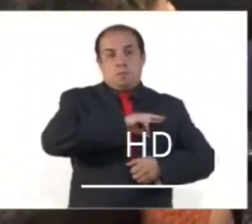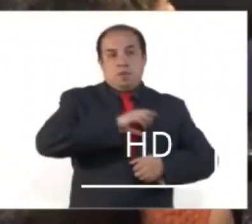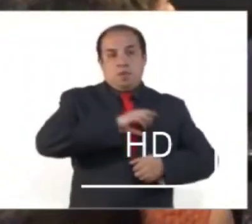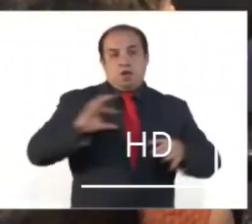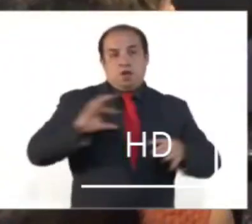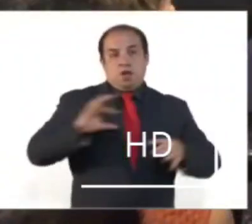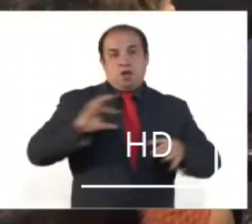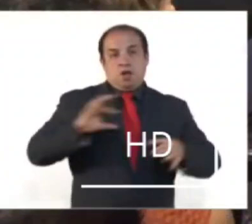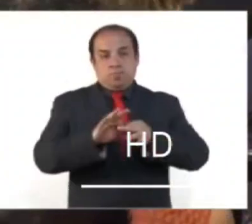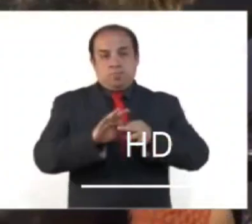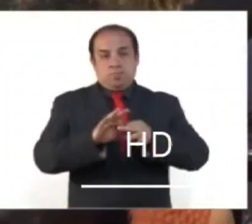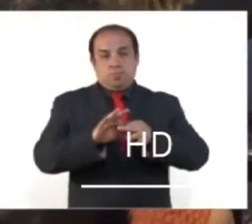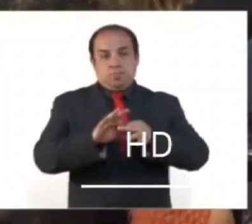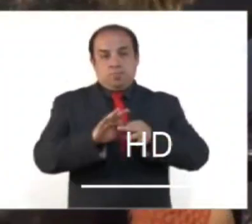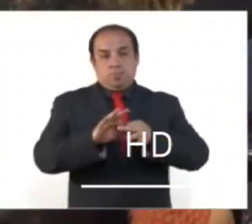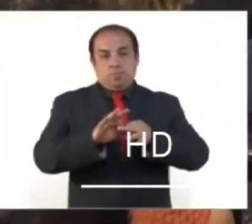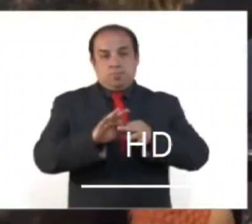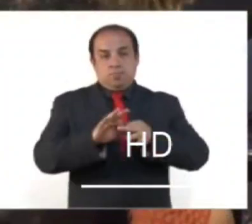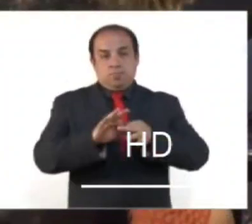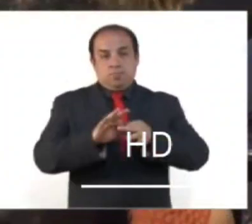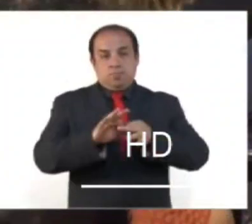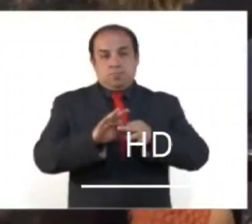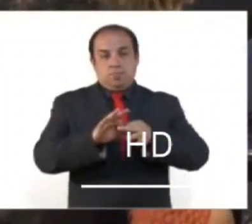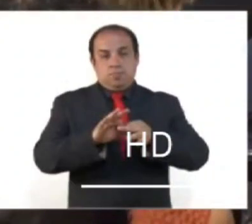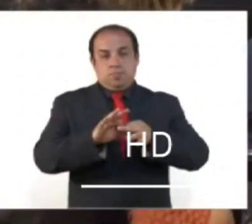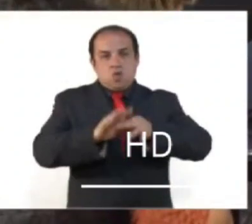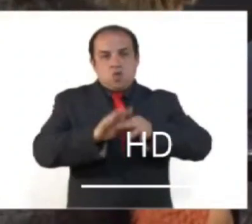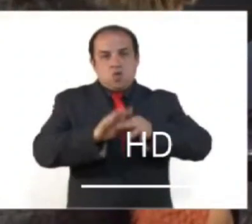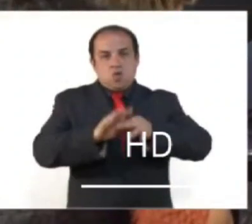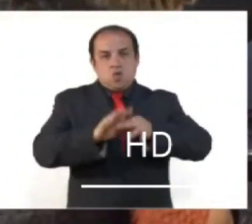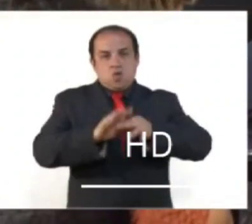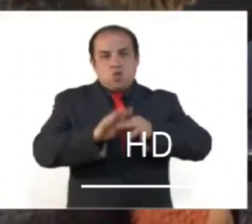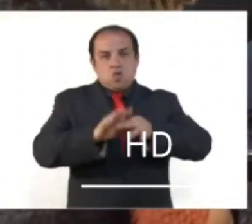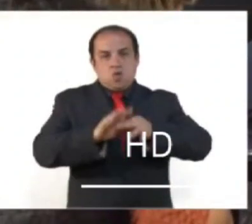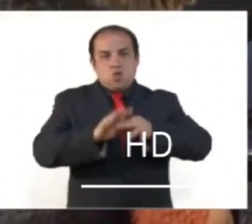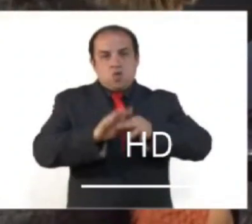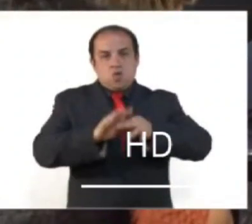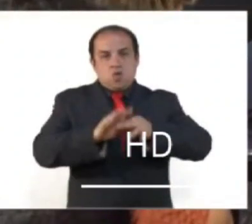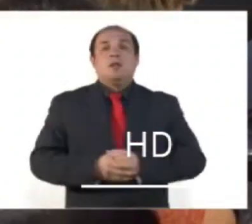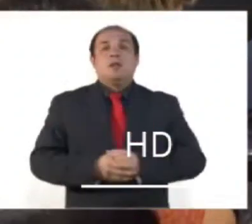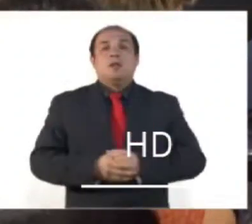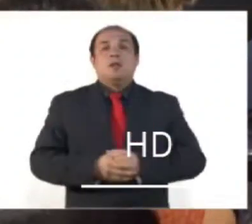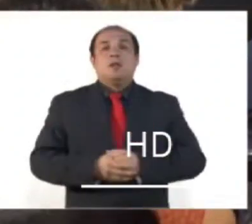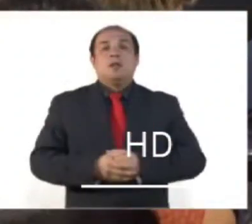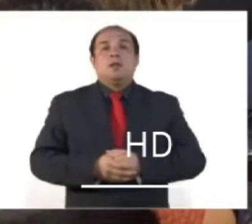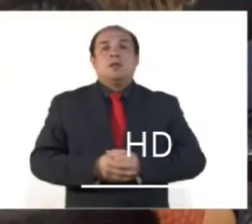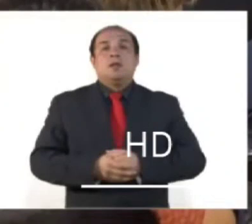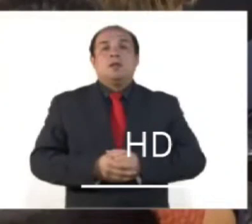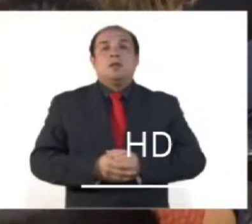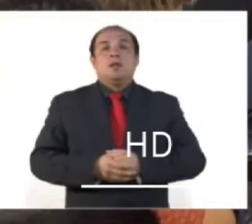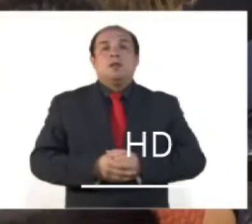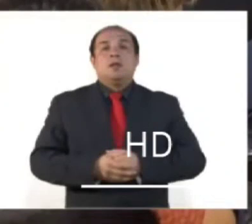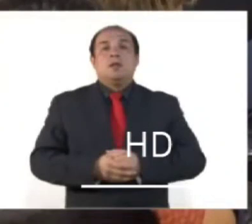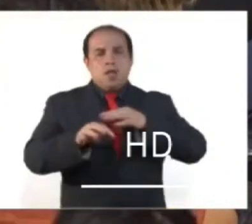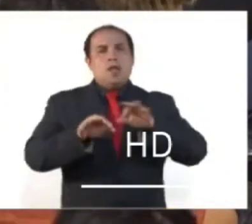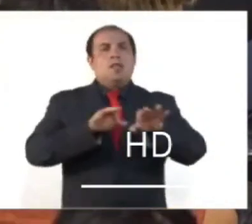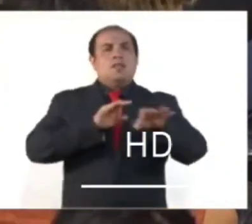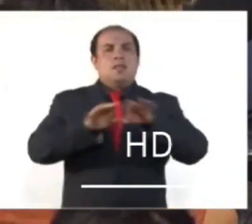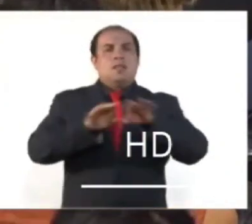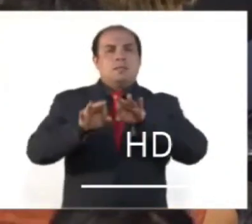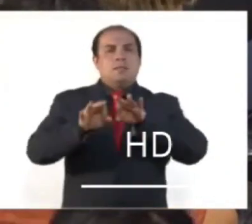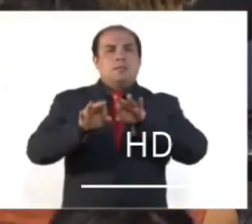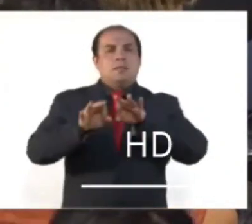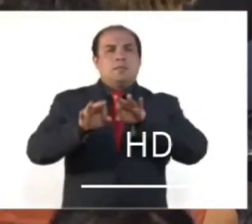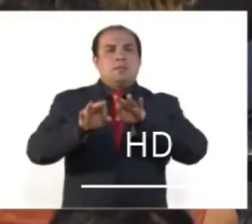la fuerza y entre más unidos trabajemos y caminemos y colaboremos, vamos a